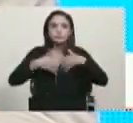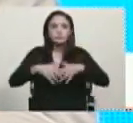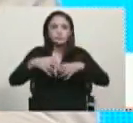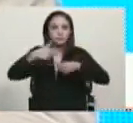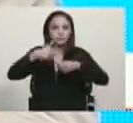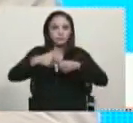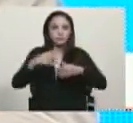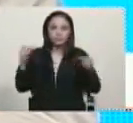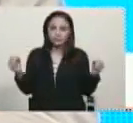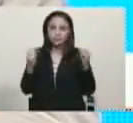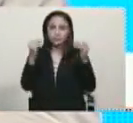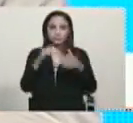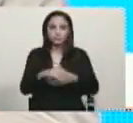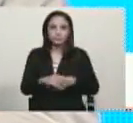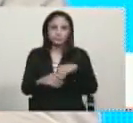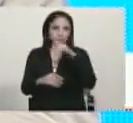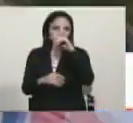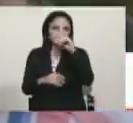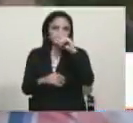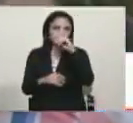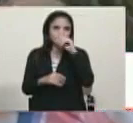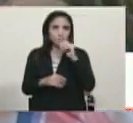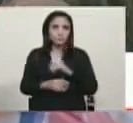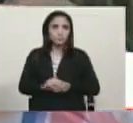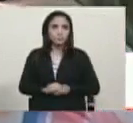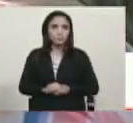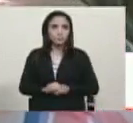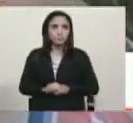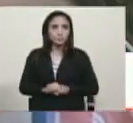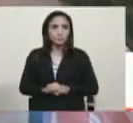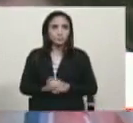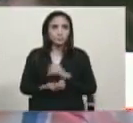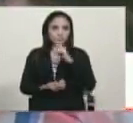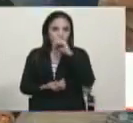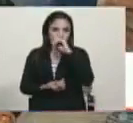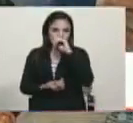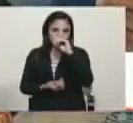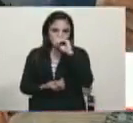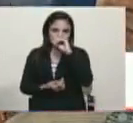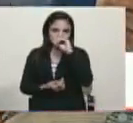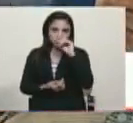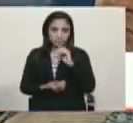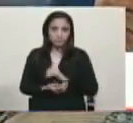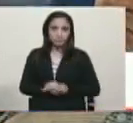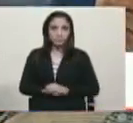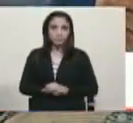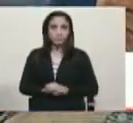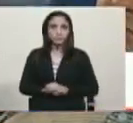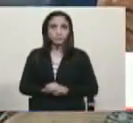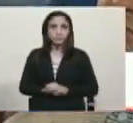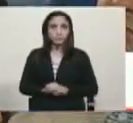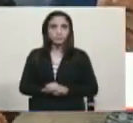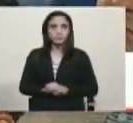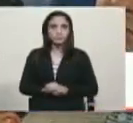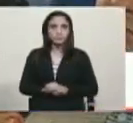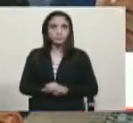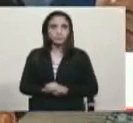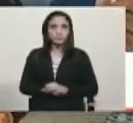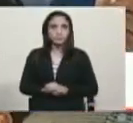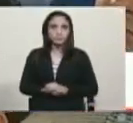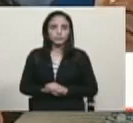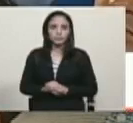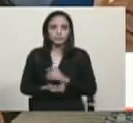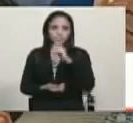petrolera, ¡viva!, con la unidad de cuidados intensivos del hospital Adolfo Damper del estado Zulia. Bueno, un planteamiento que me hace el